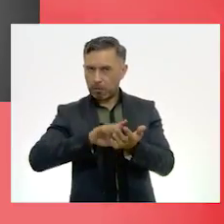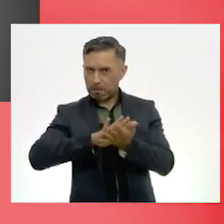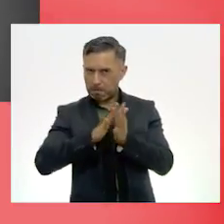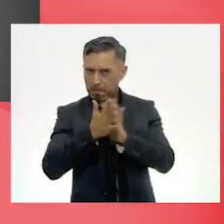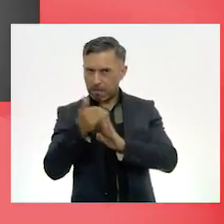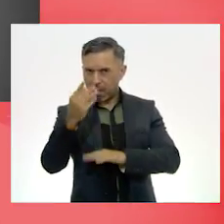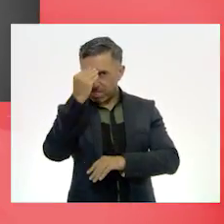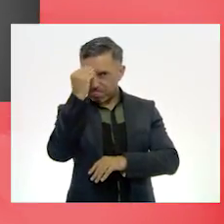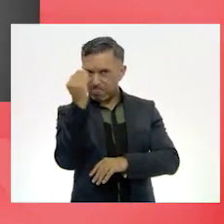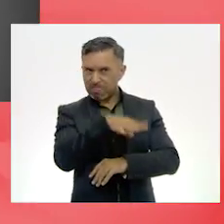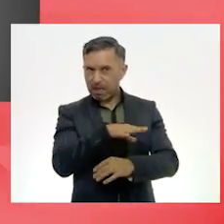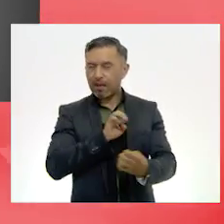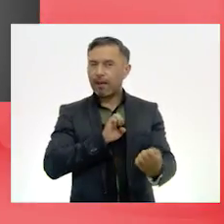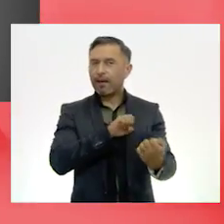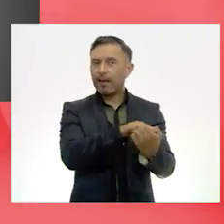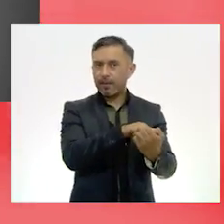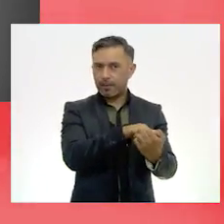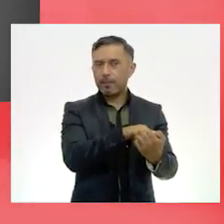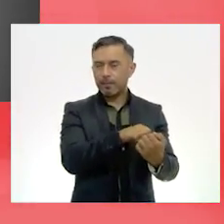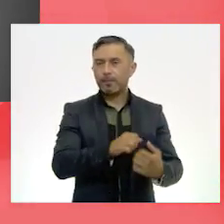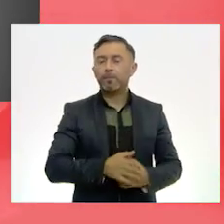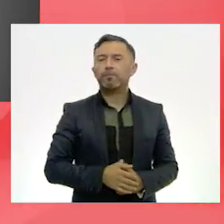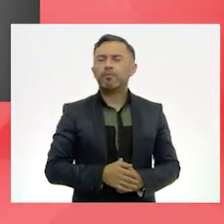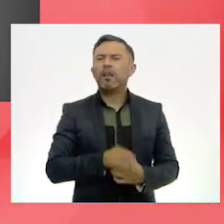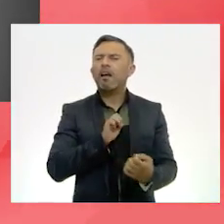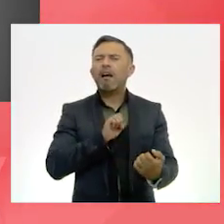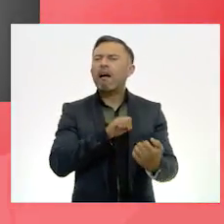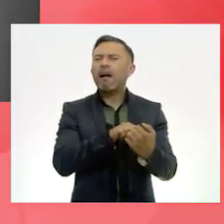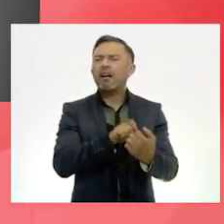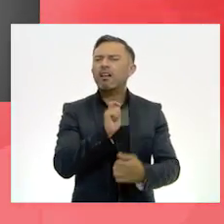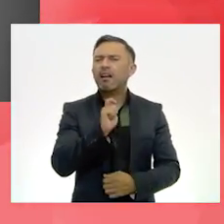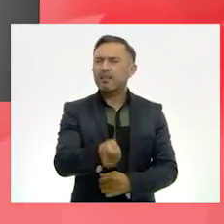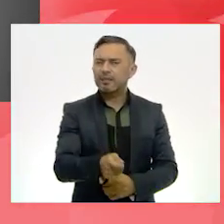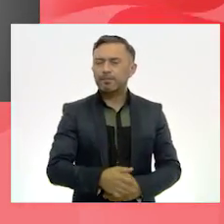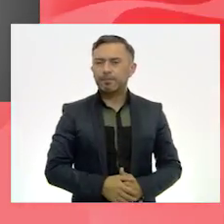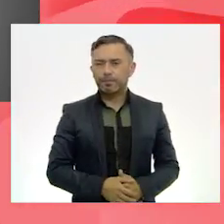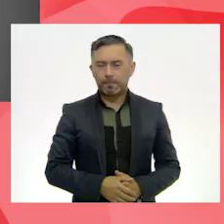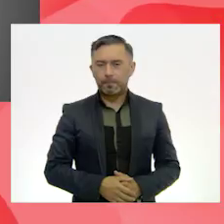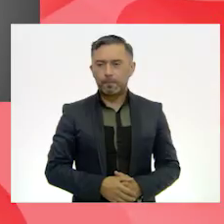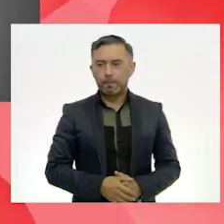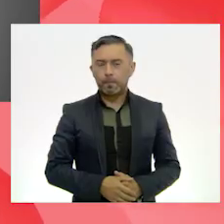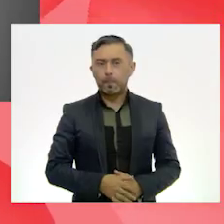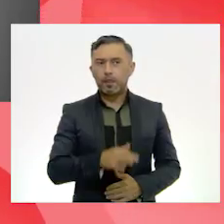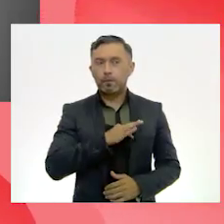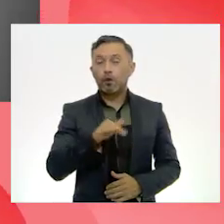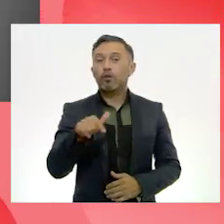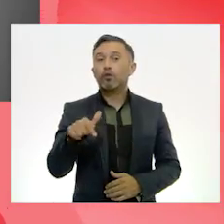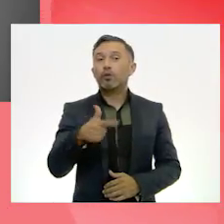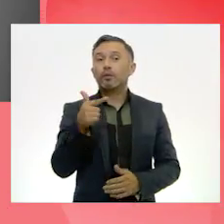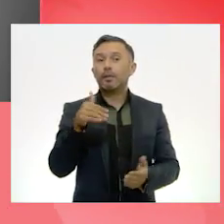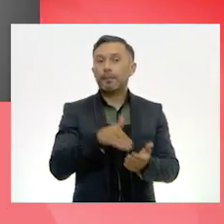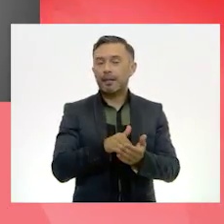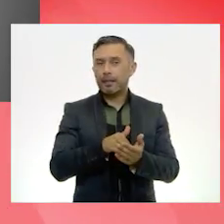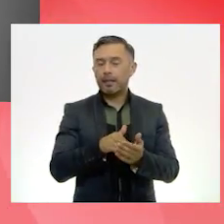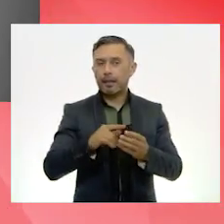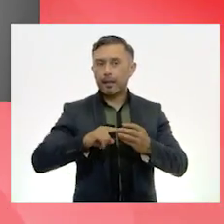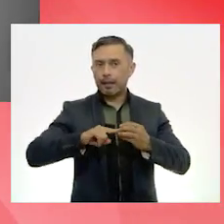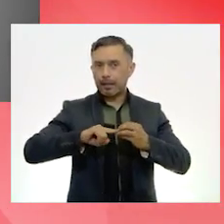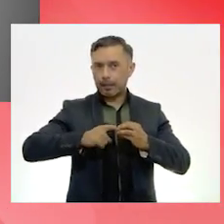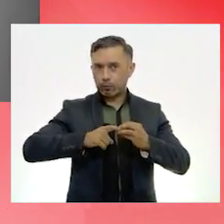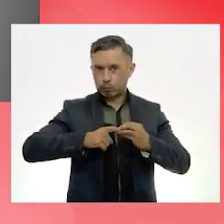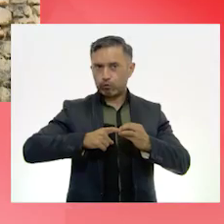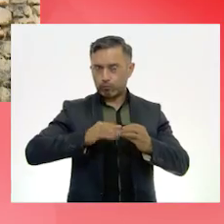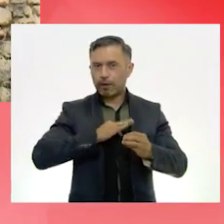El engaño consistió en que le ofrecieron 12,000 cartuchos. Guajardo le ofreció